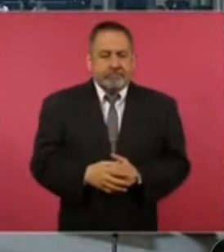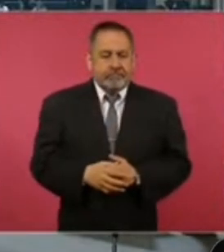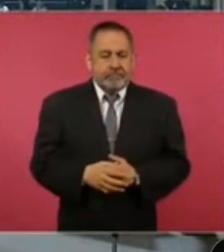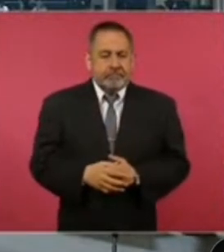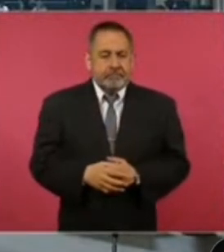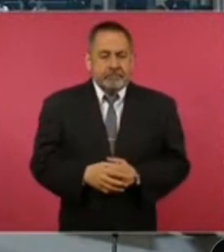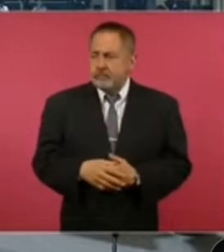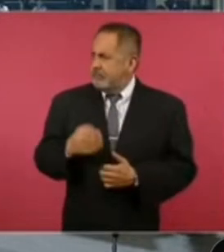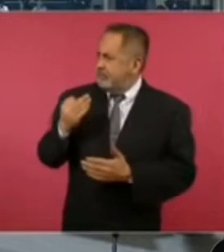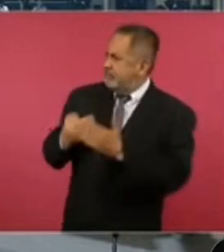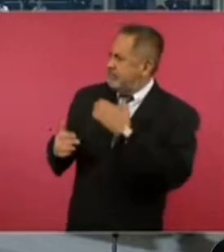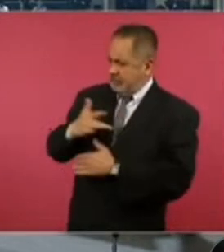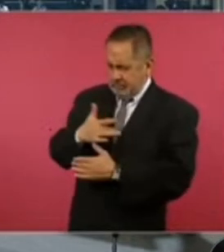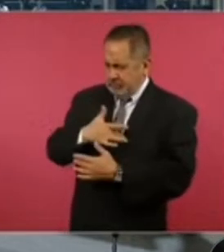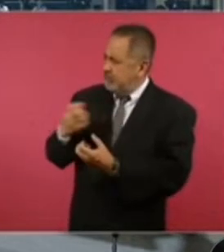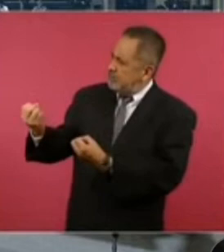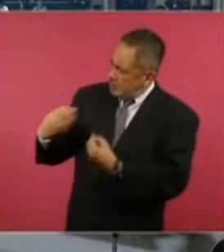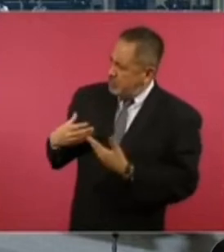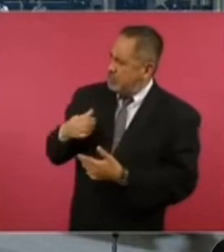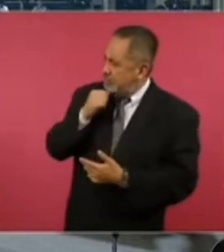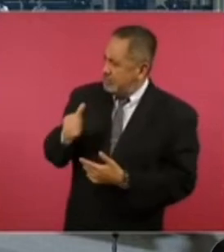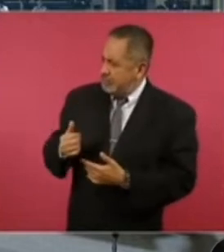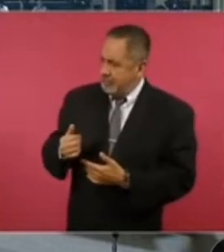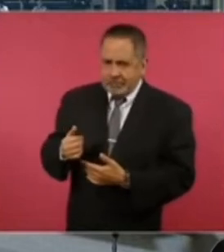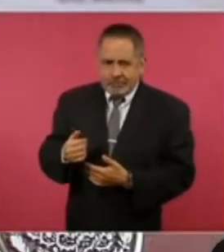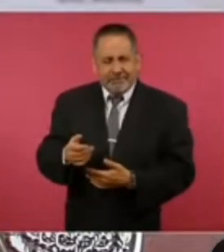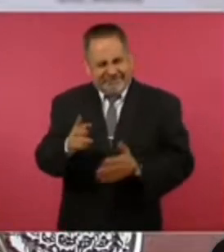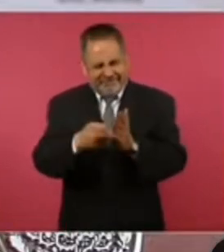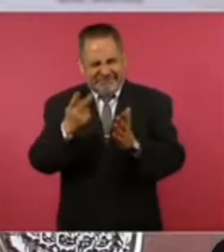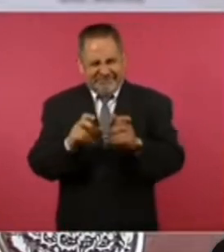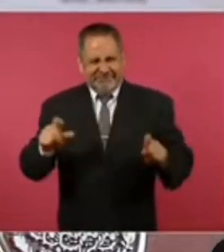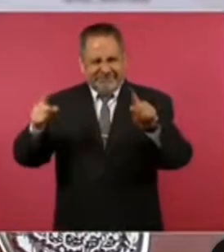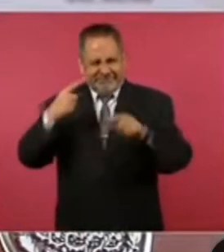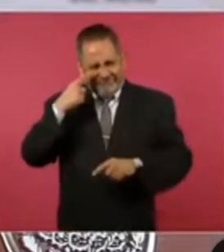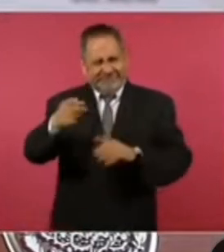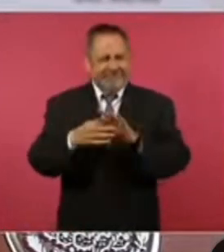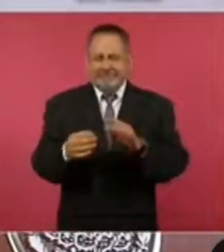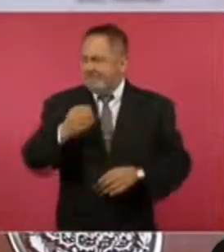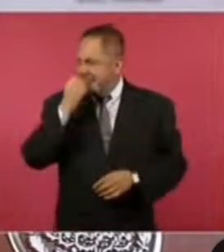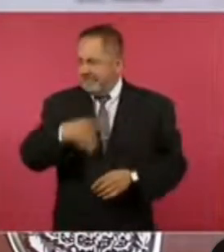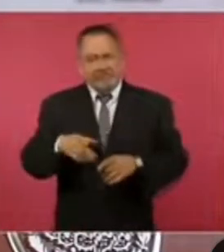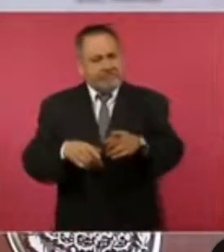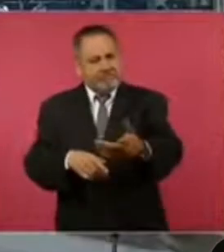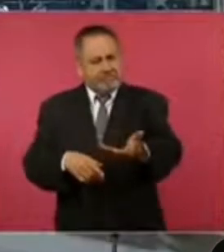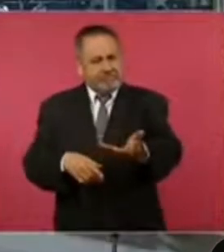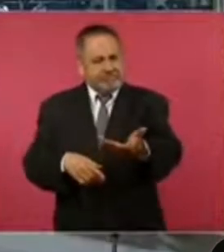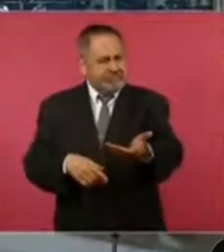Generosidad del gobierno. ¿No lo pones otra vez? Es que es